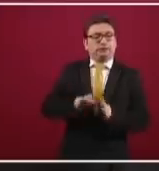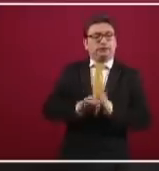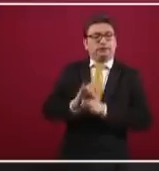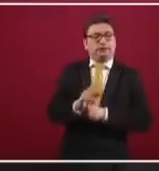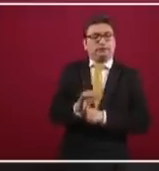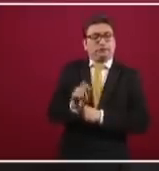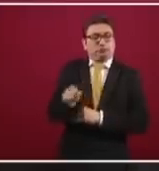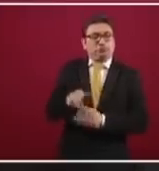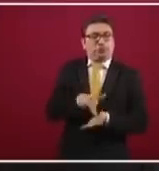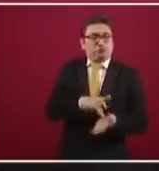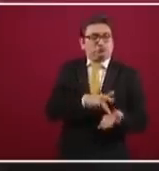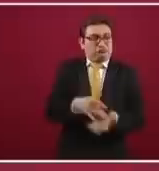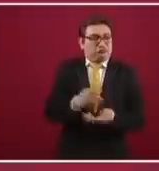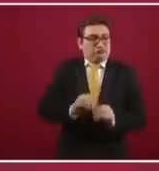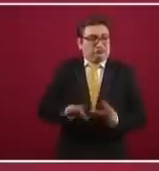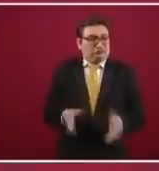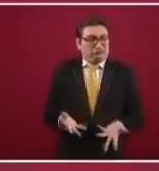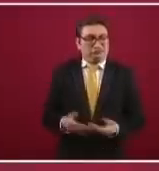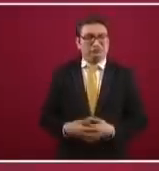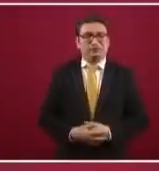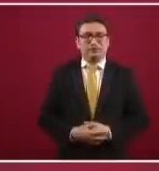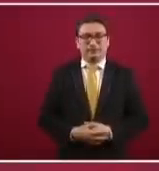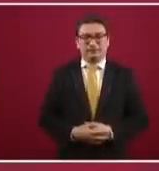como se dice